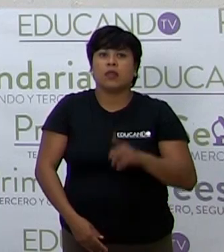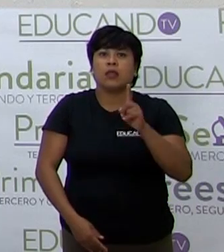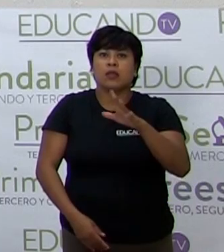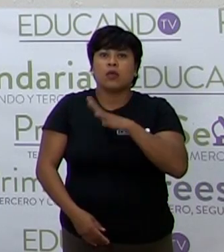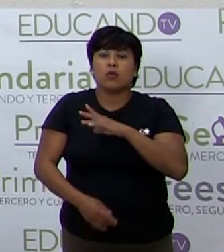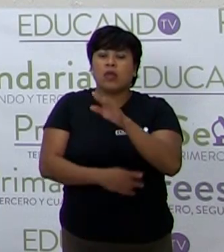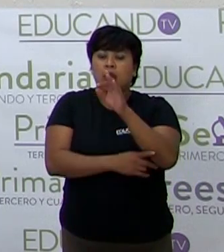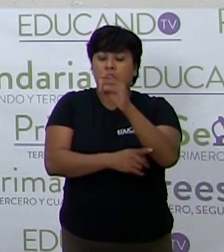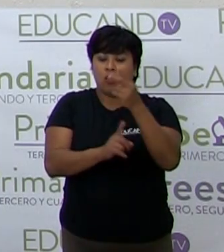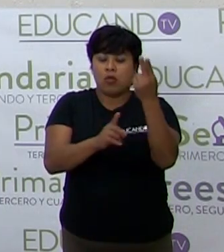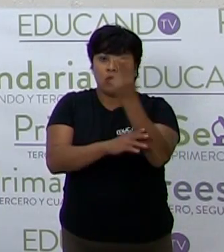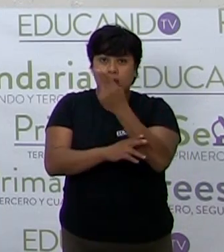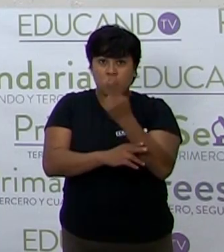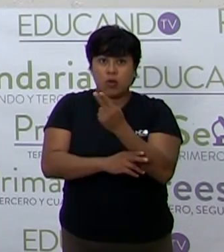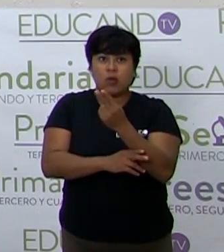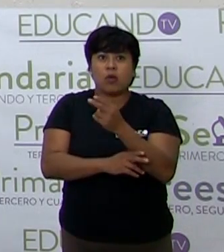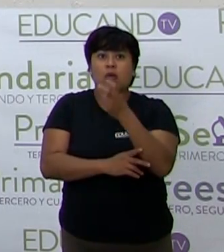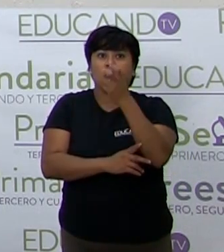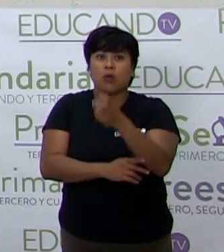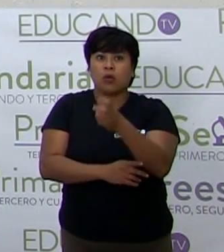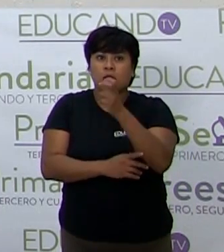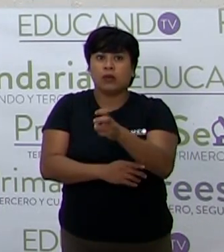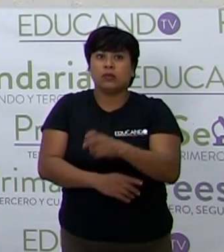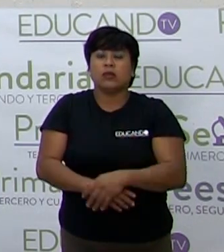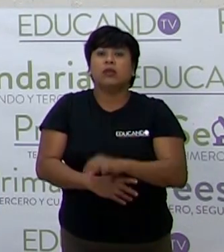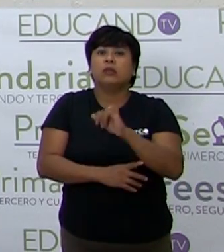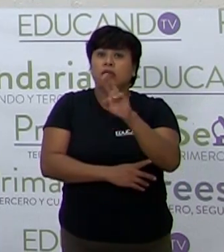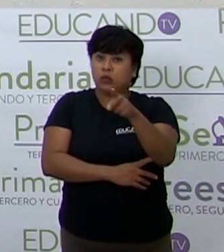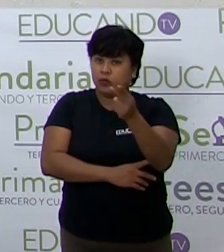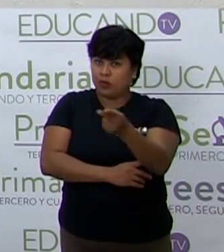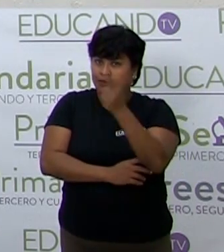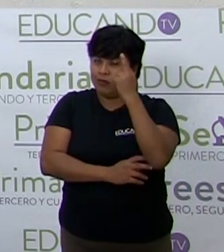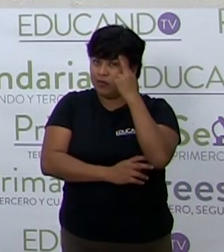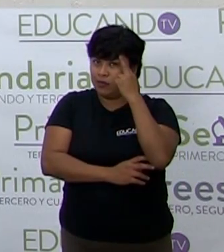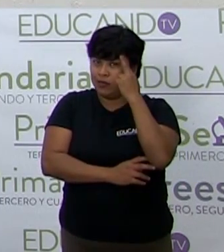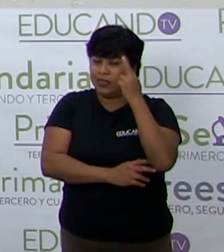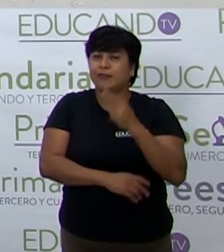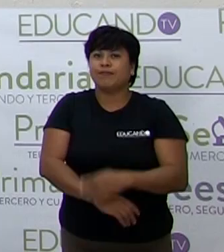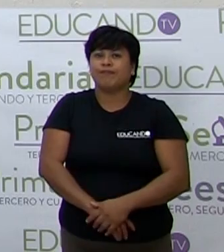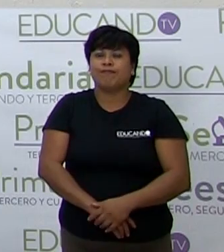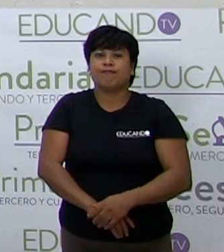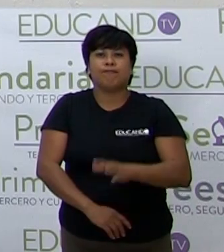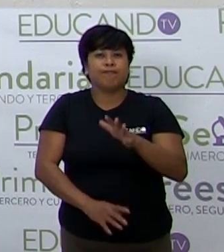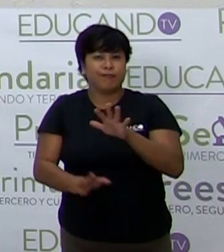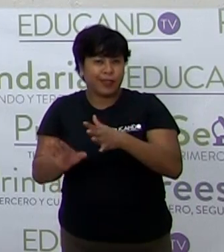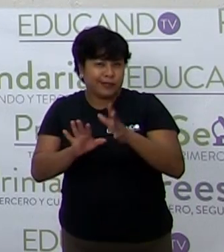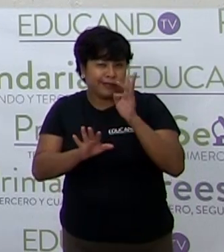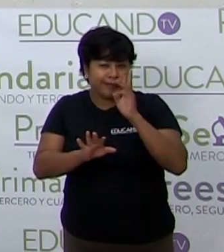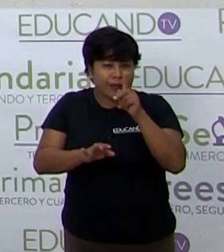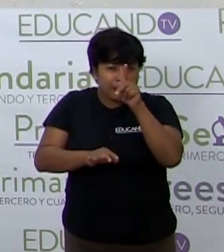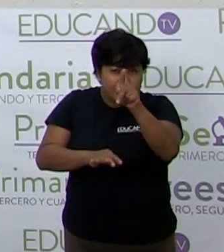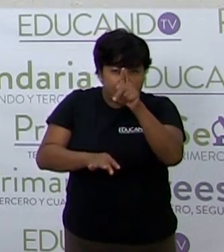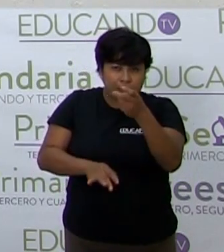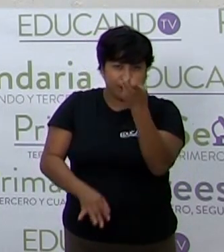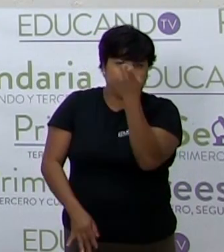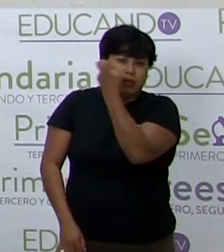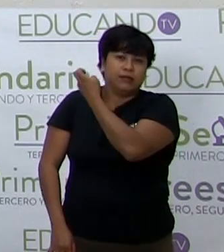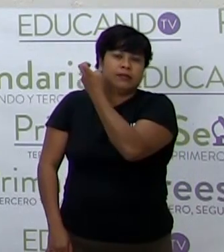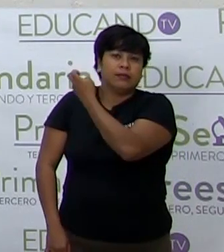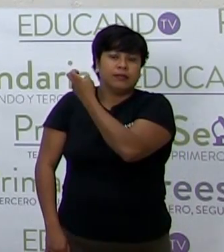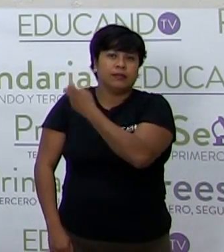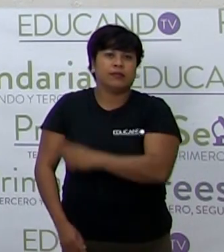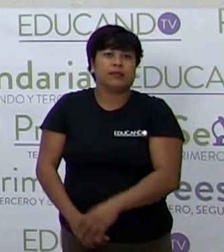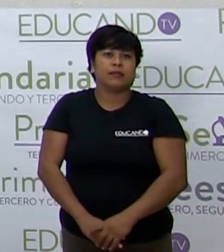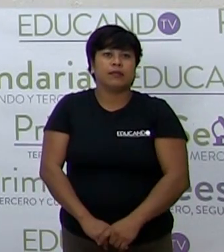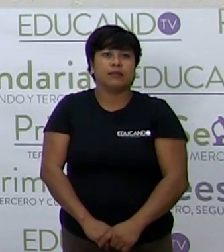figura, y había yo construido otra figura con esta, si lo recuerdas, más o menos así. Voy a ponerlo